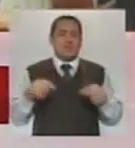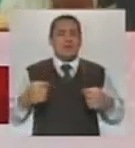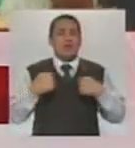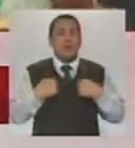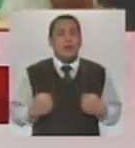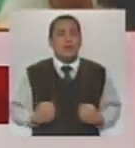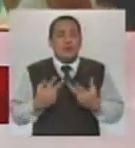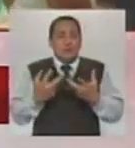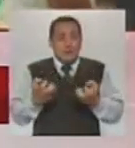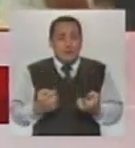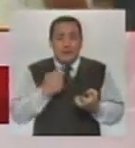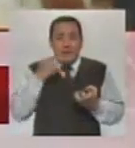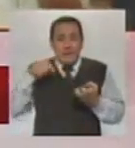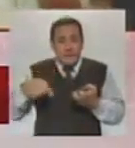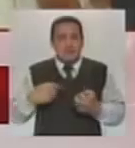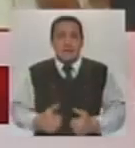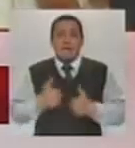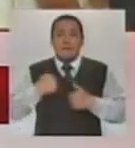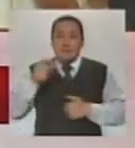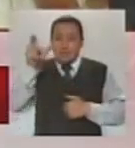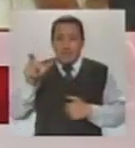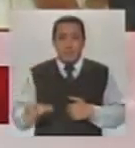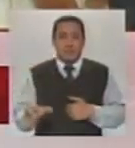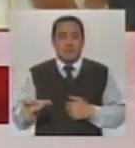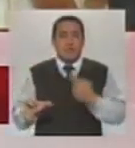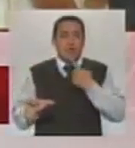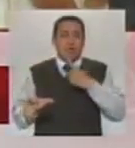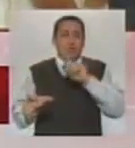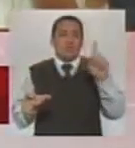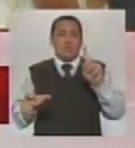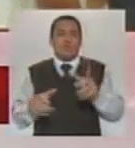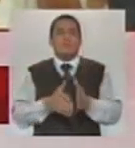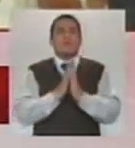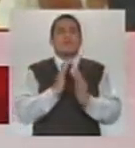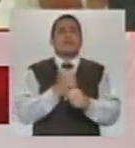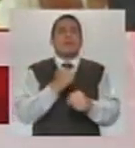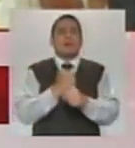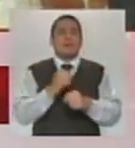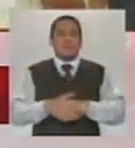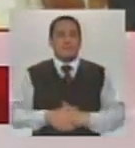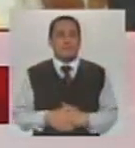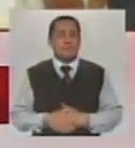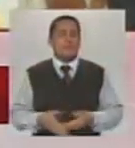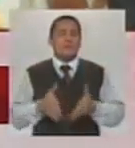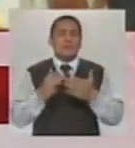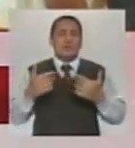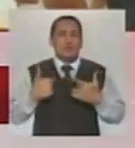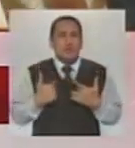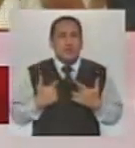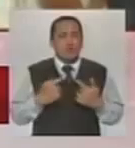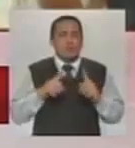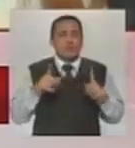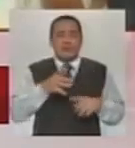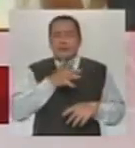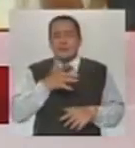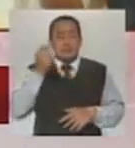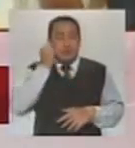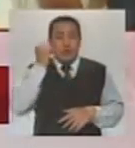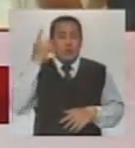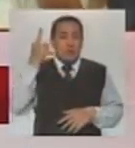está en cuestión es la vida de una persona, no es una solicitud de trabajo. Por lo tanto, yo no comprendo